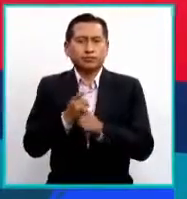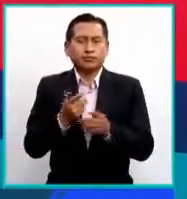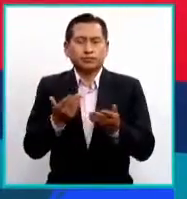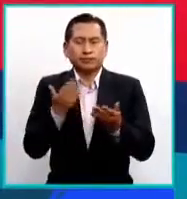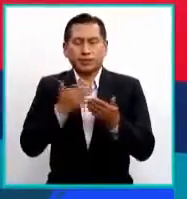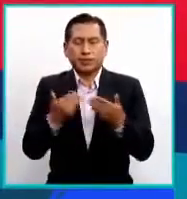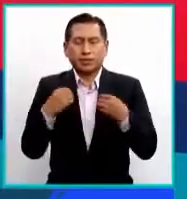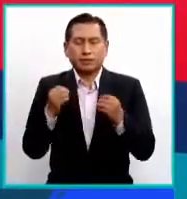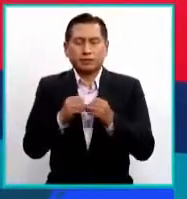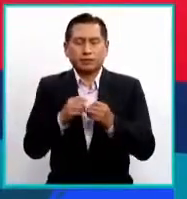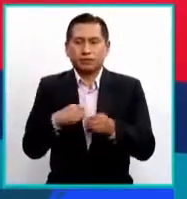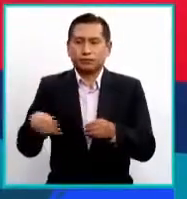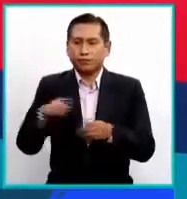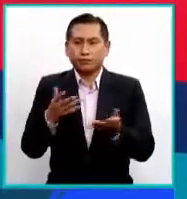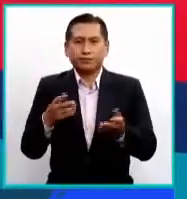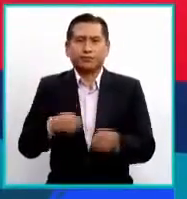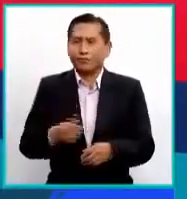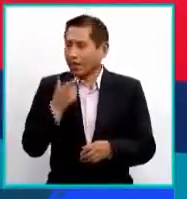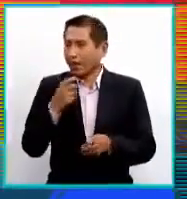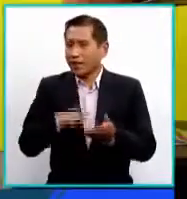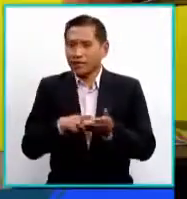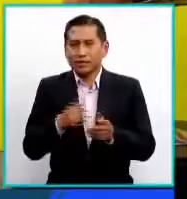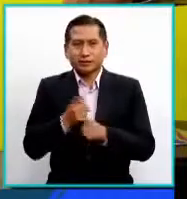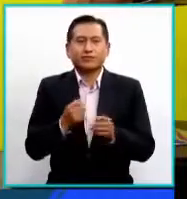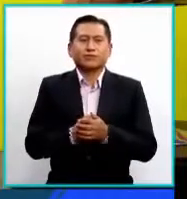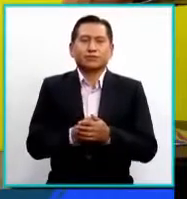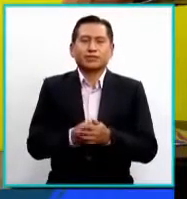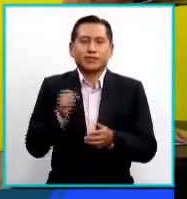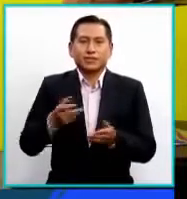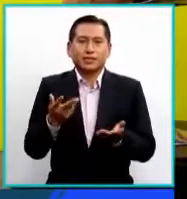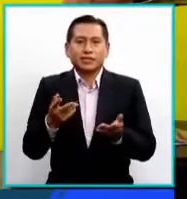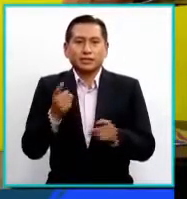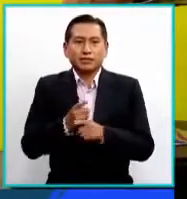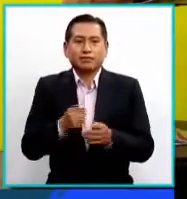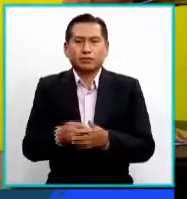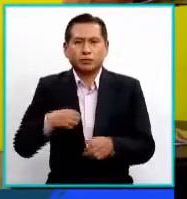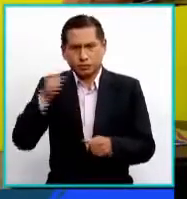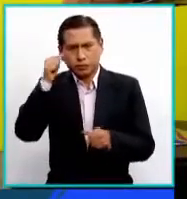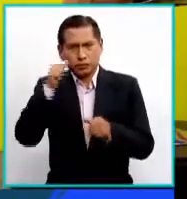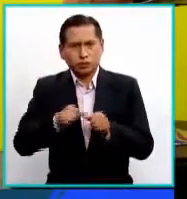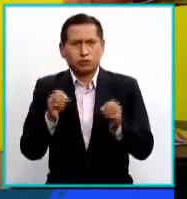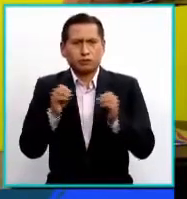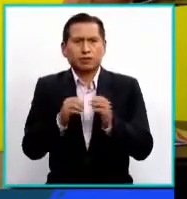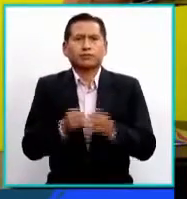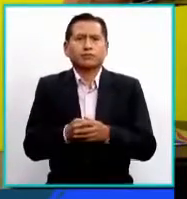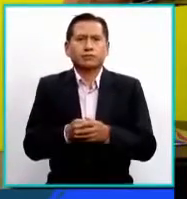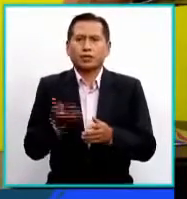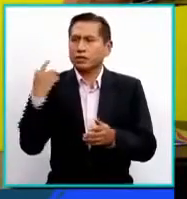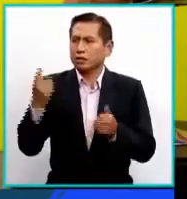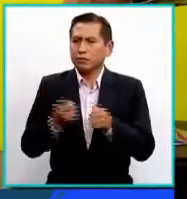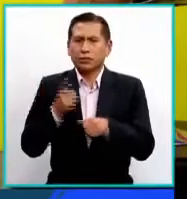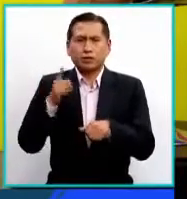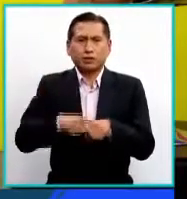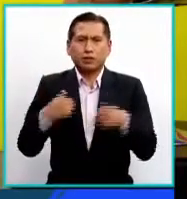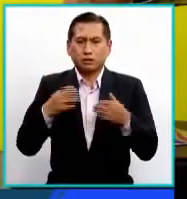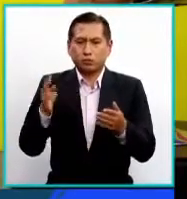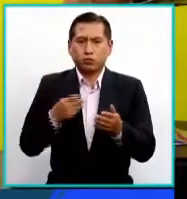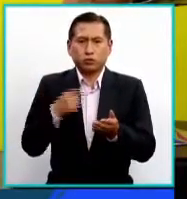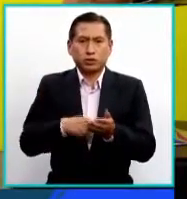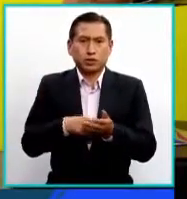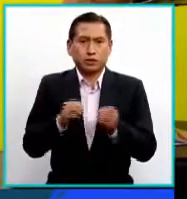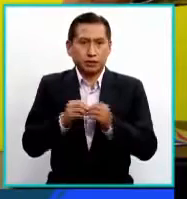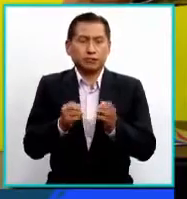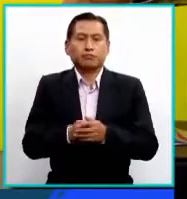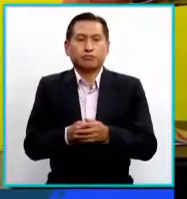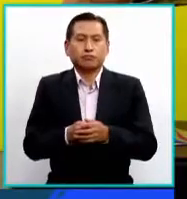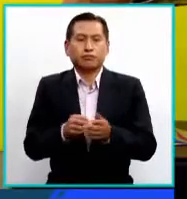la oportunidad, así como, chicos, lléguense. Sí, es así. Y me acuerdo una vez, así como la primera vez que toqué con música de maestros,